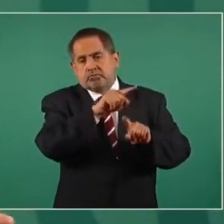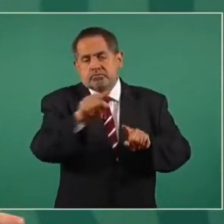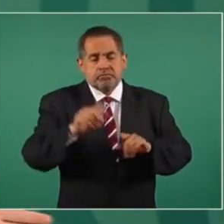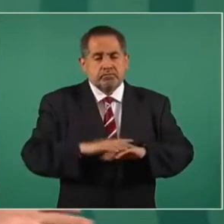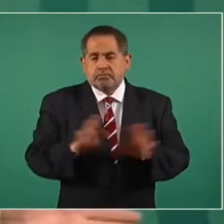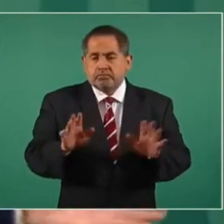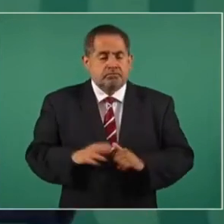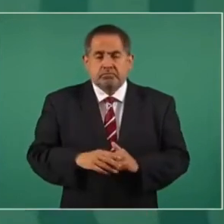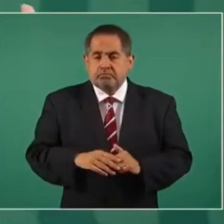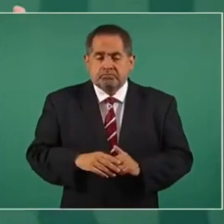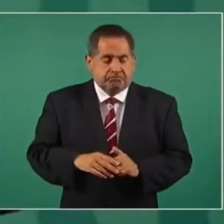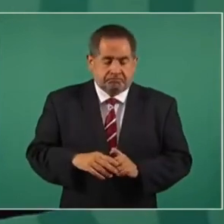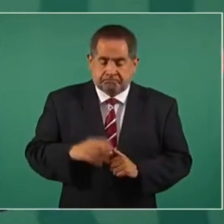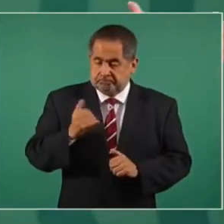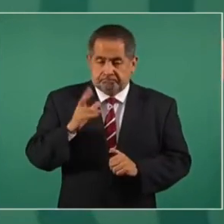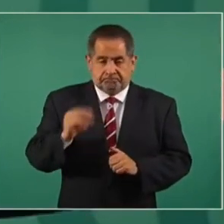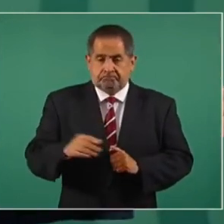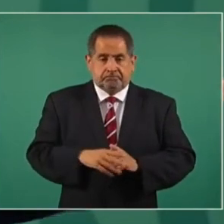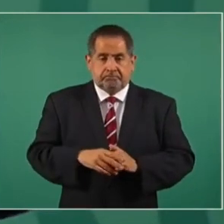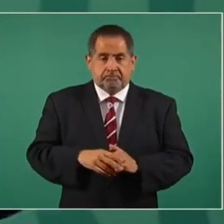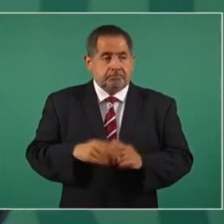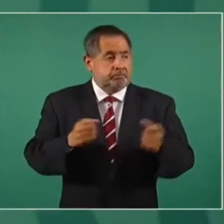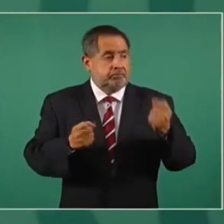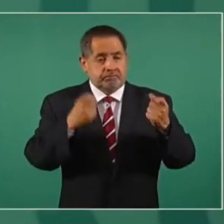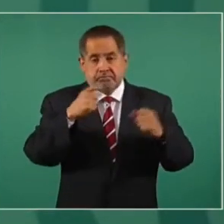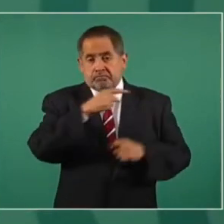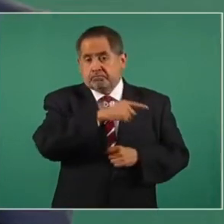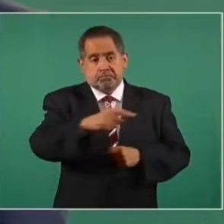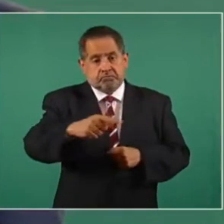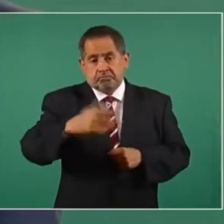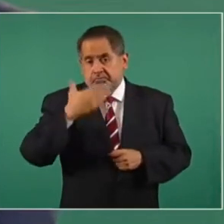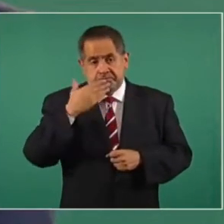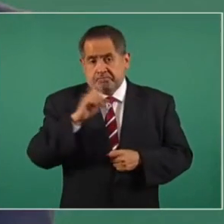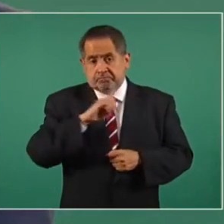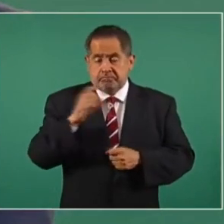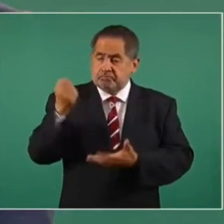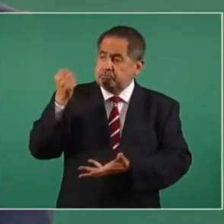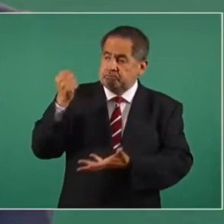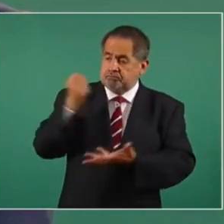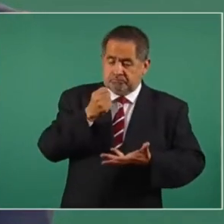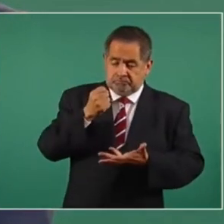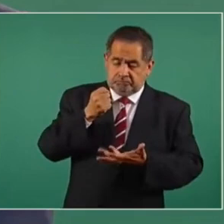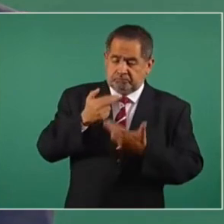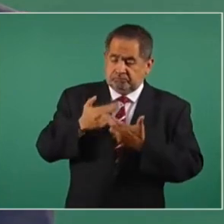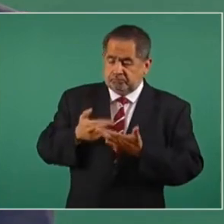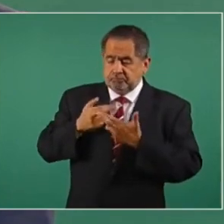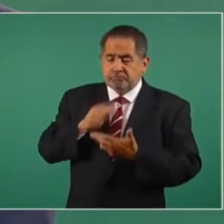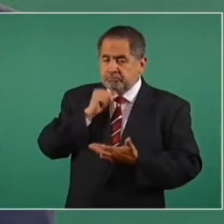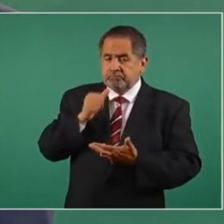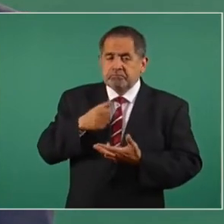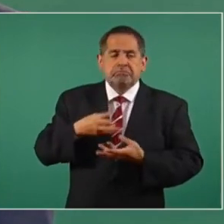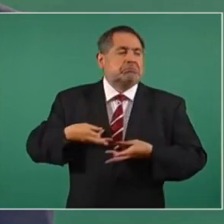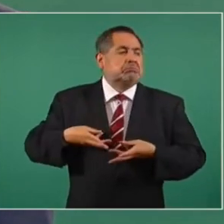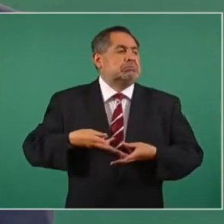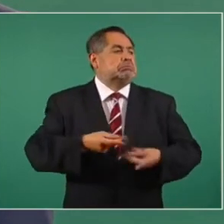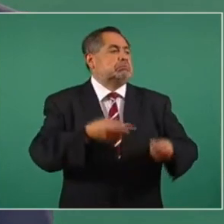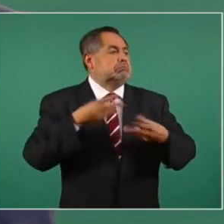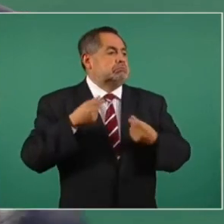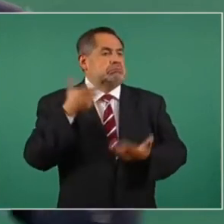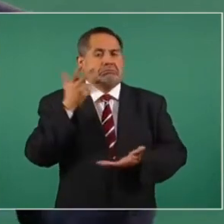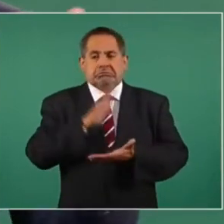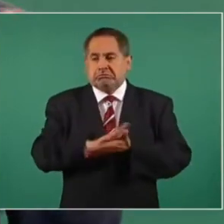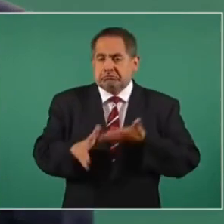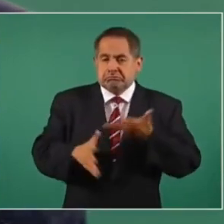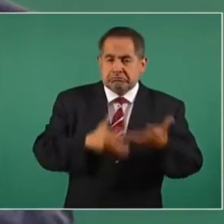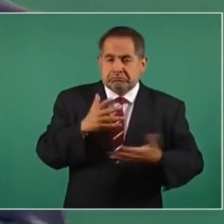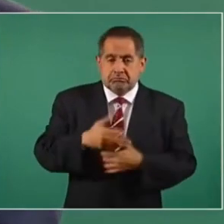que no manejaron adecuadamente sus fondos, sus recursos, y no